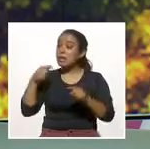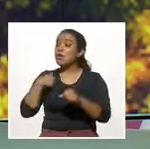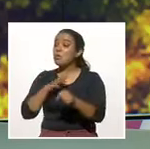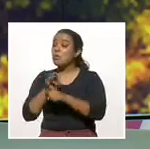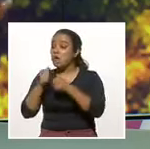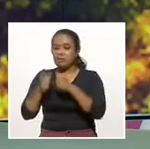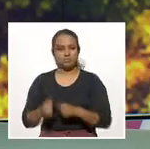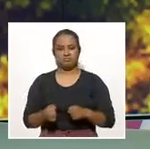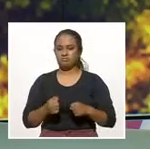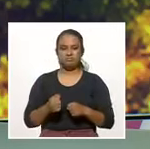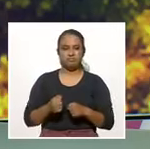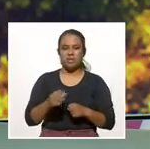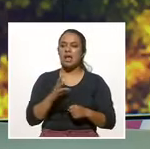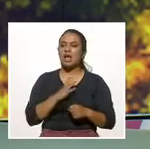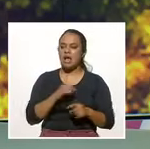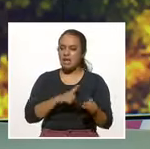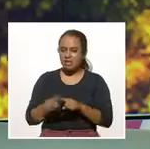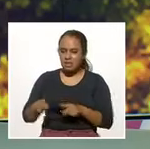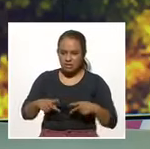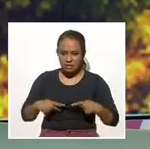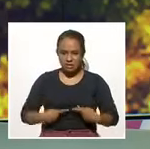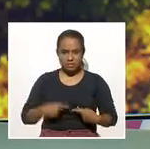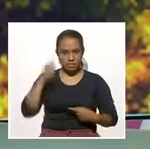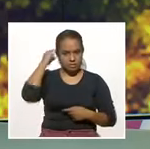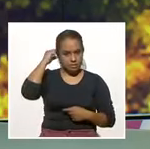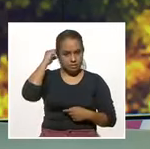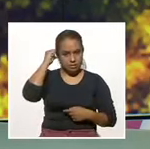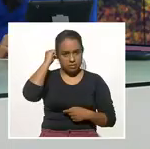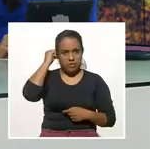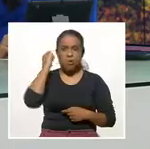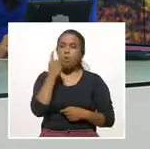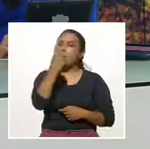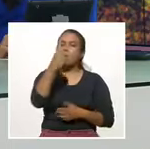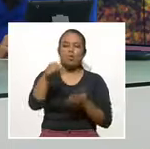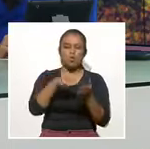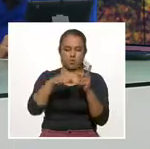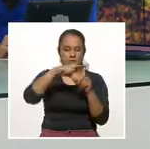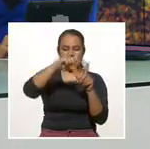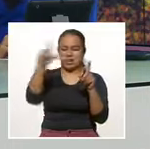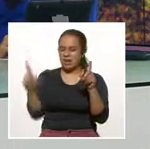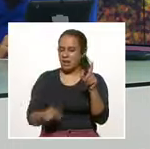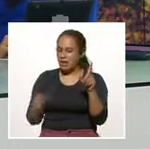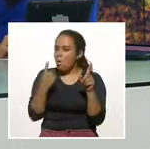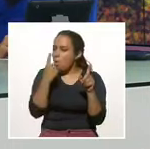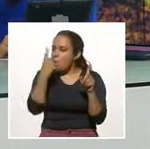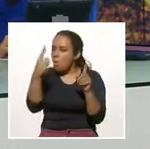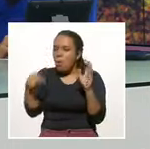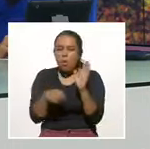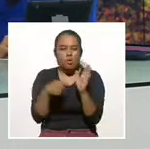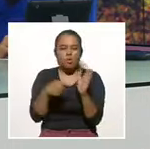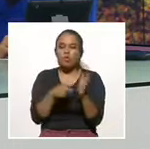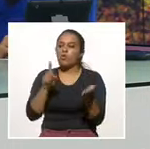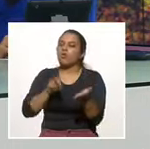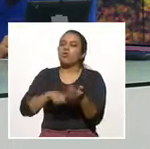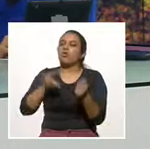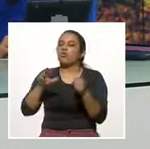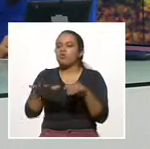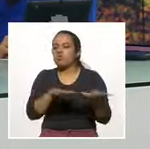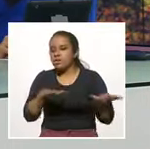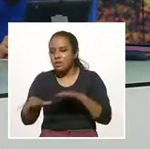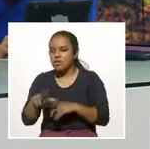Va a haber ciertas vulnerabilidades. ¿Hay algún lugar de toda la República Mexicana donde no tiemble, no